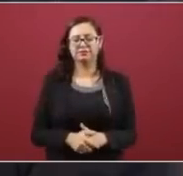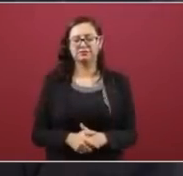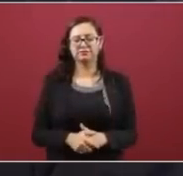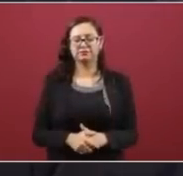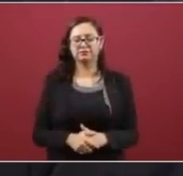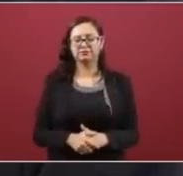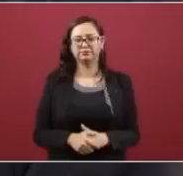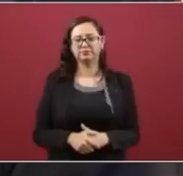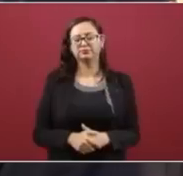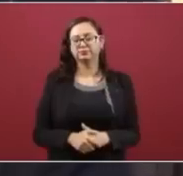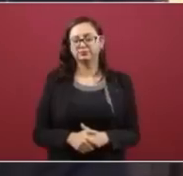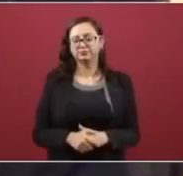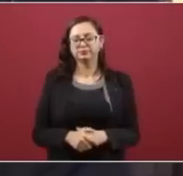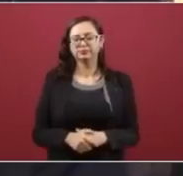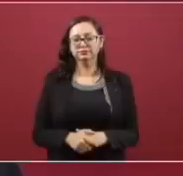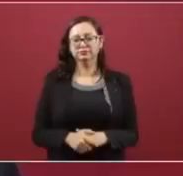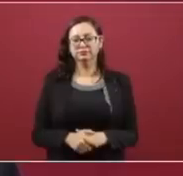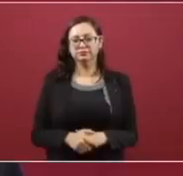O sea, el gobierno